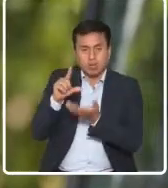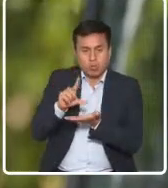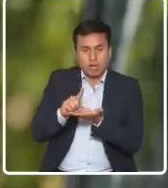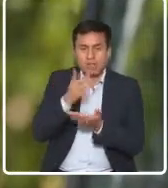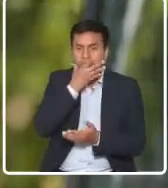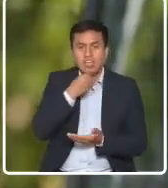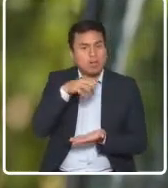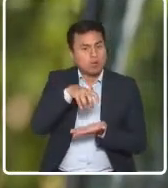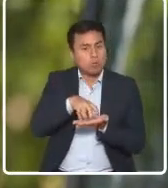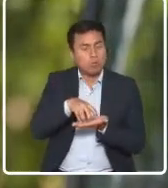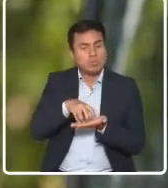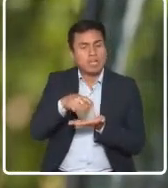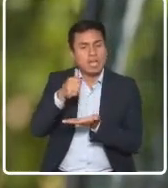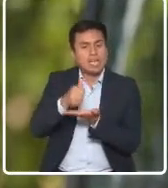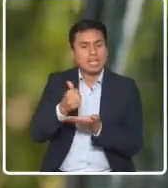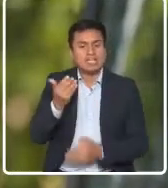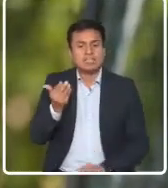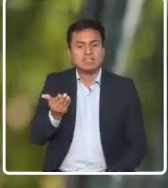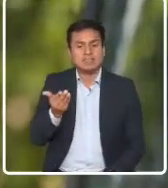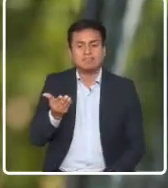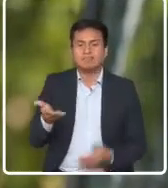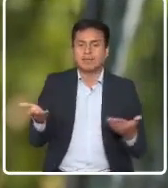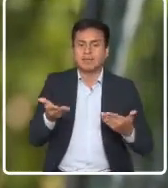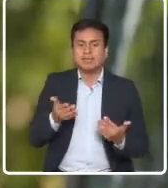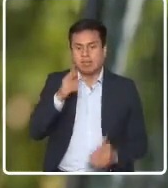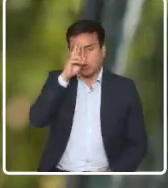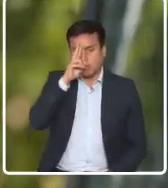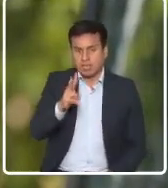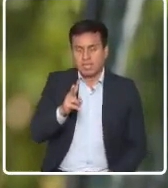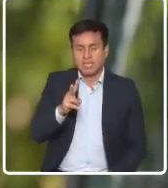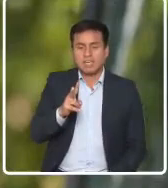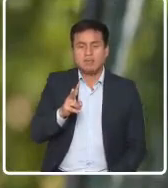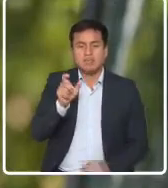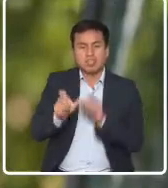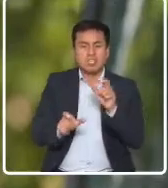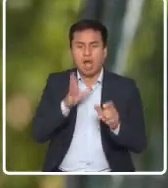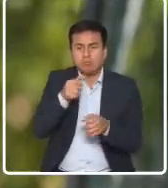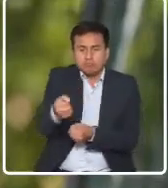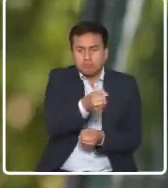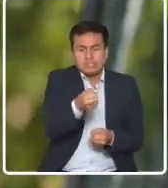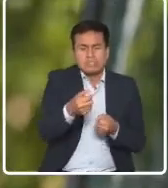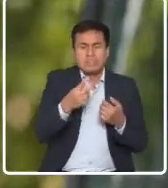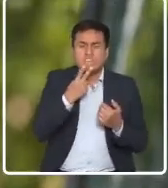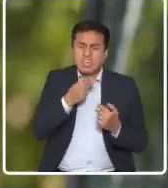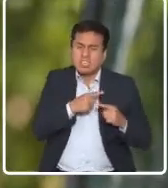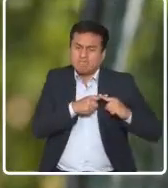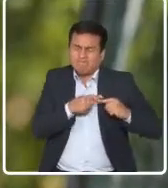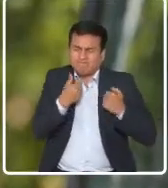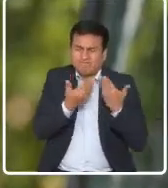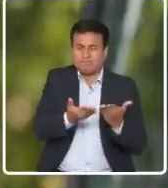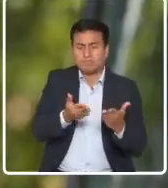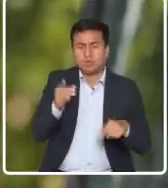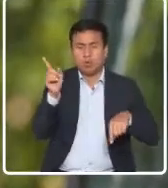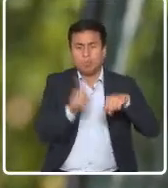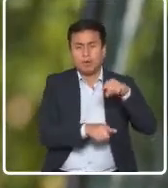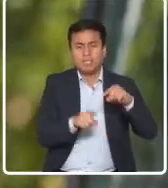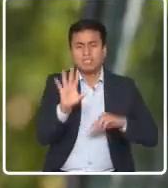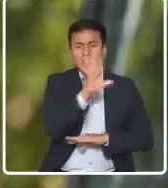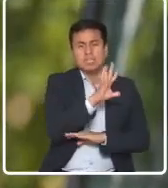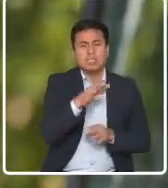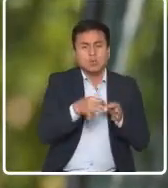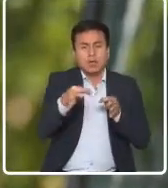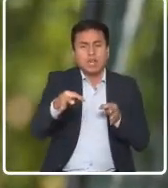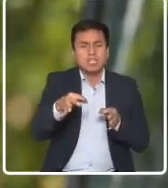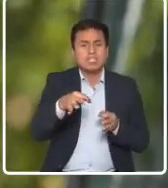bella comuna, alcaldesa, para rendir homenaje a los brigadistas que han dado su vida en el combate de los incendios